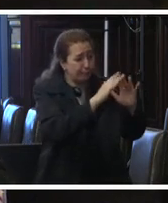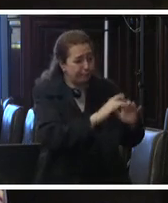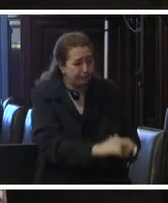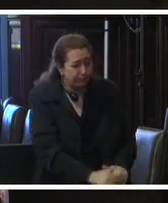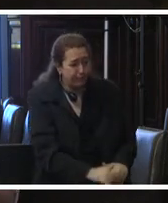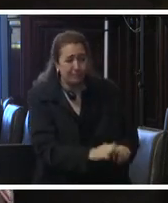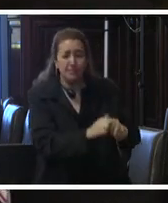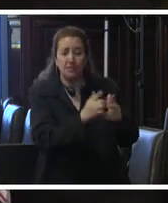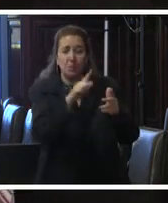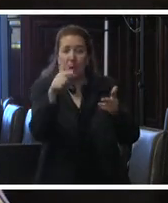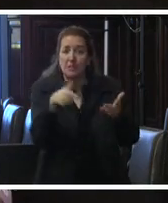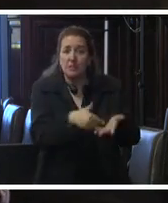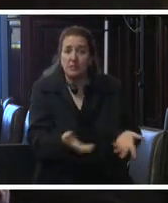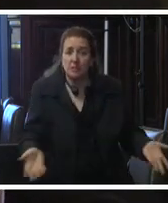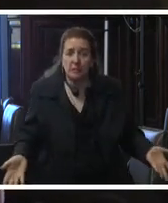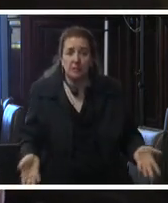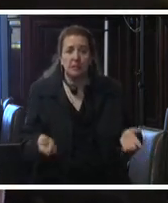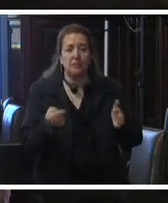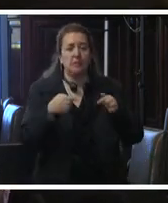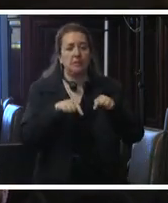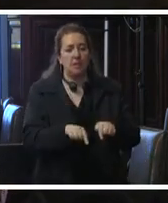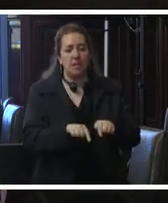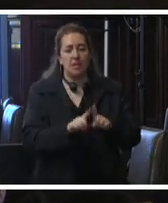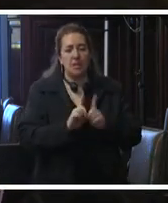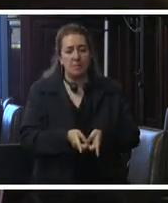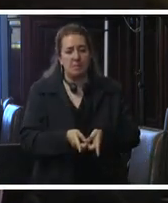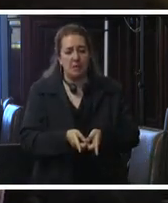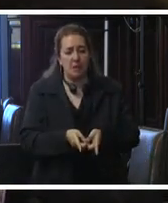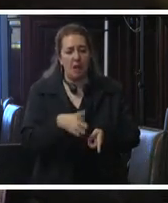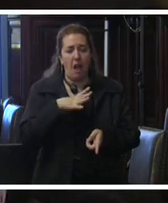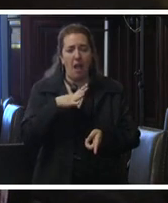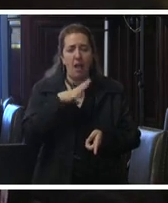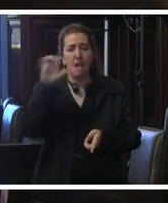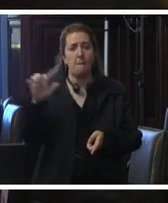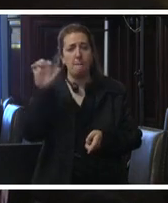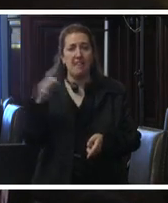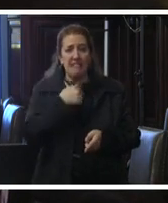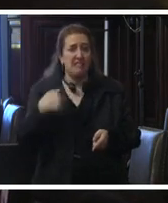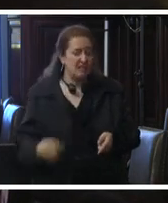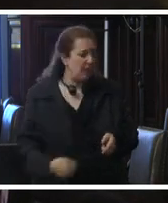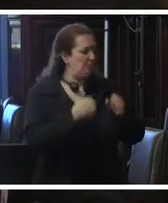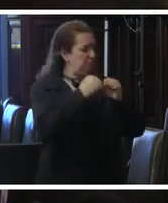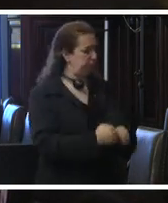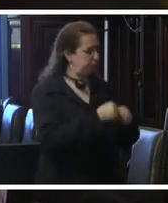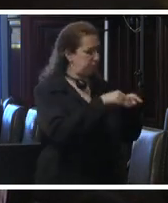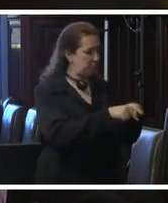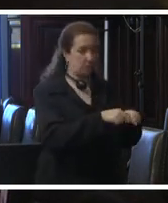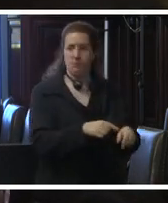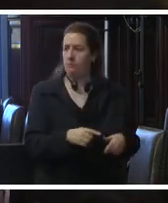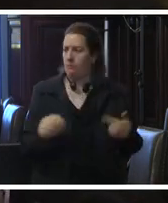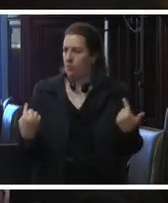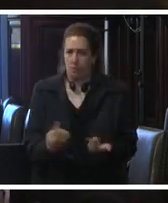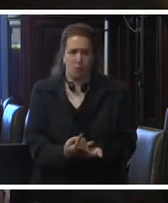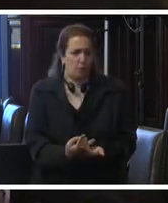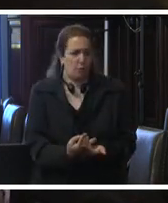escombros, y encima de eso están las empresas chinas. Entonces, nosotros como pueblos indígenas,